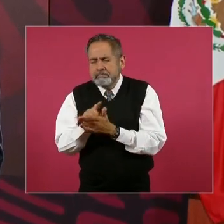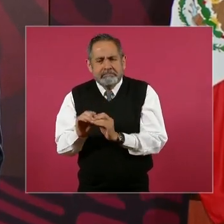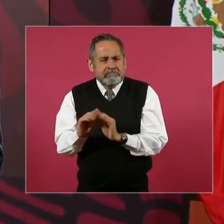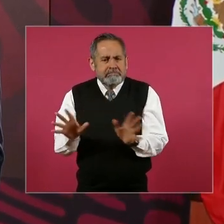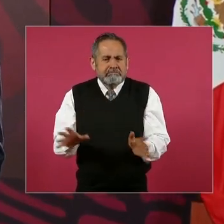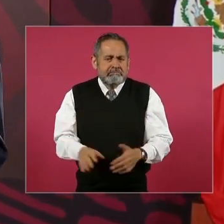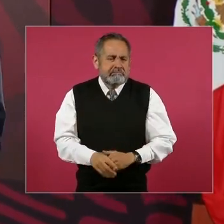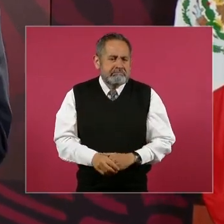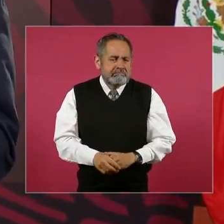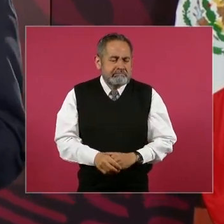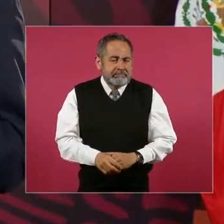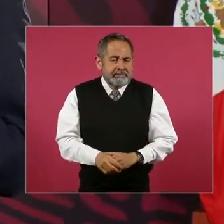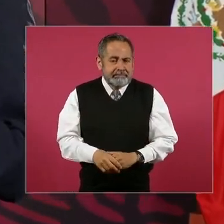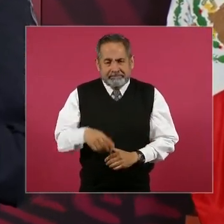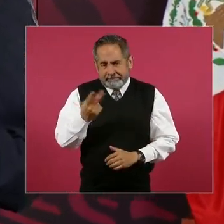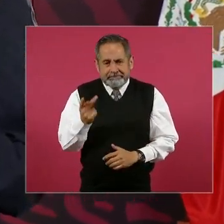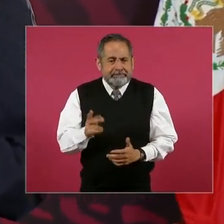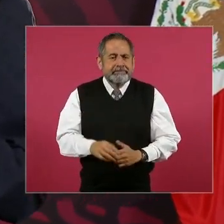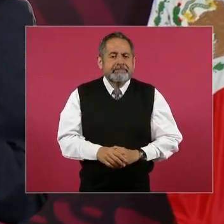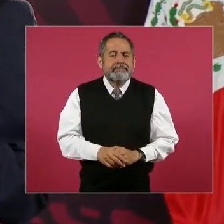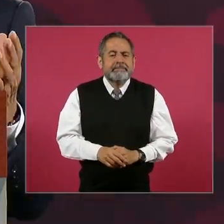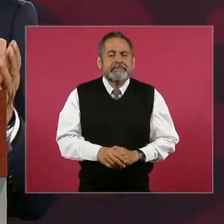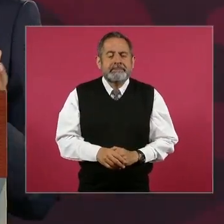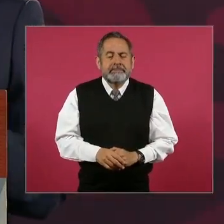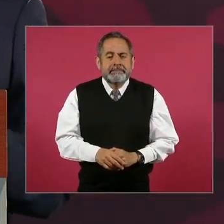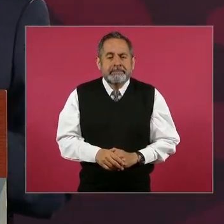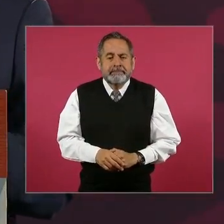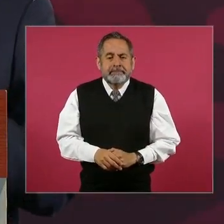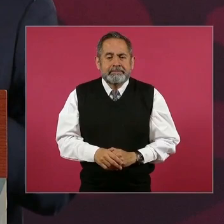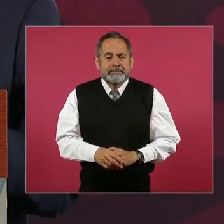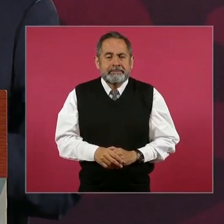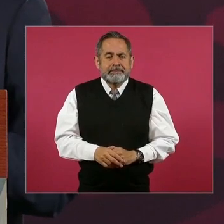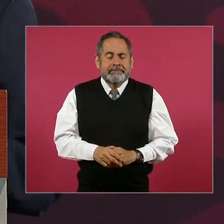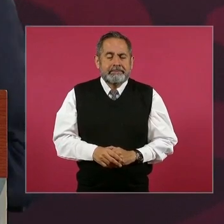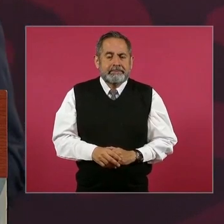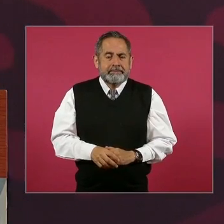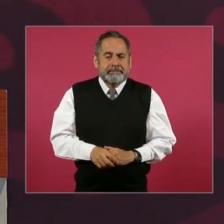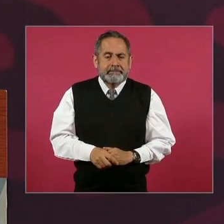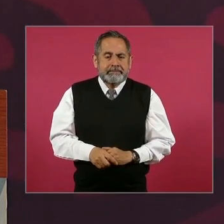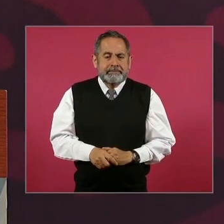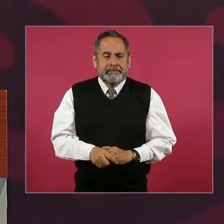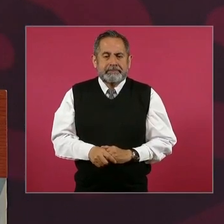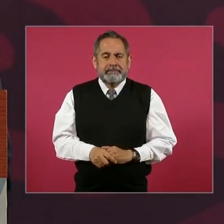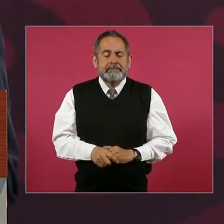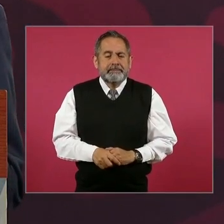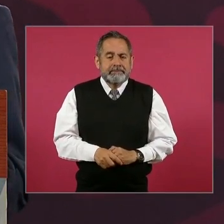materia Pero además ya